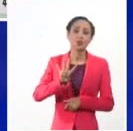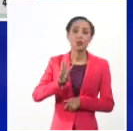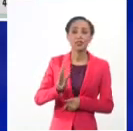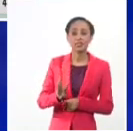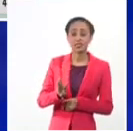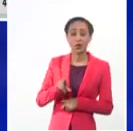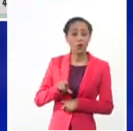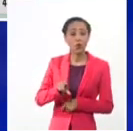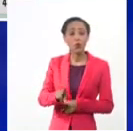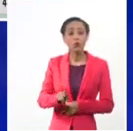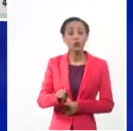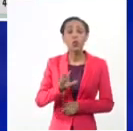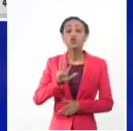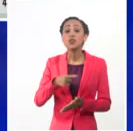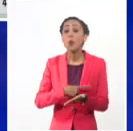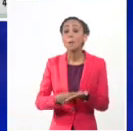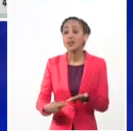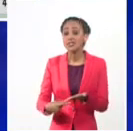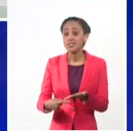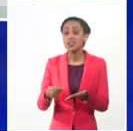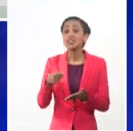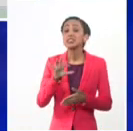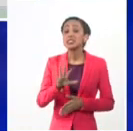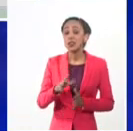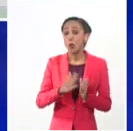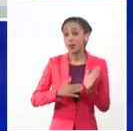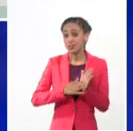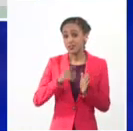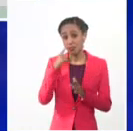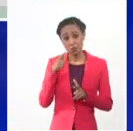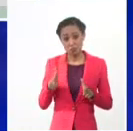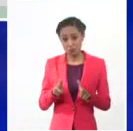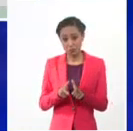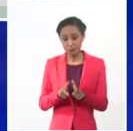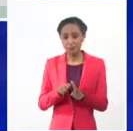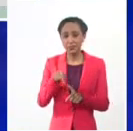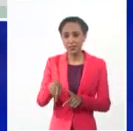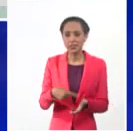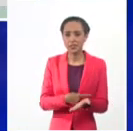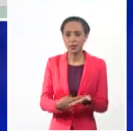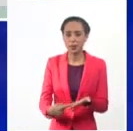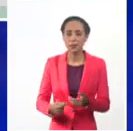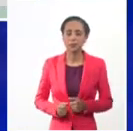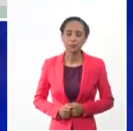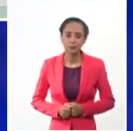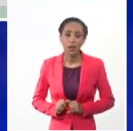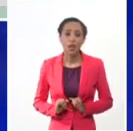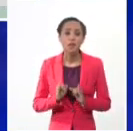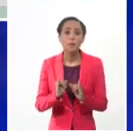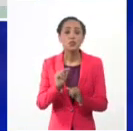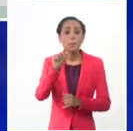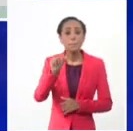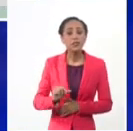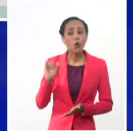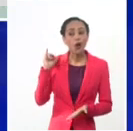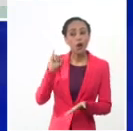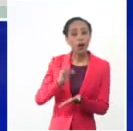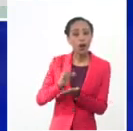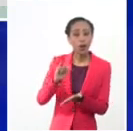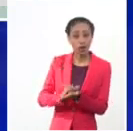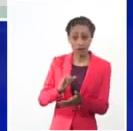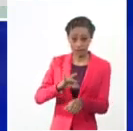últimos 5 meses. Los importados, como le había prometido, ahí tienen el